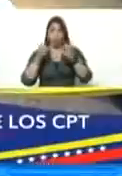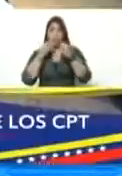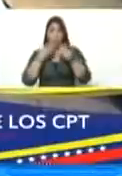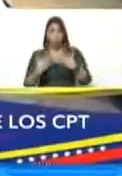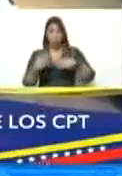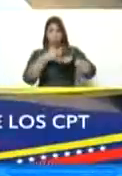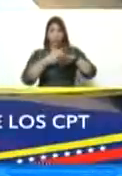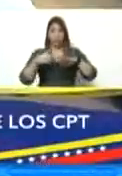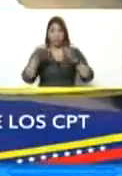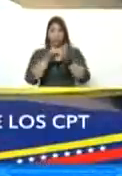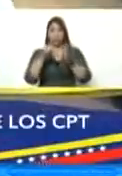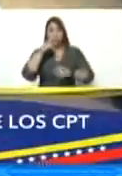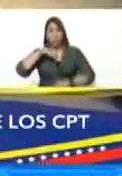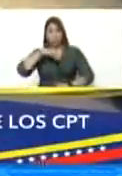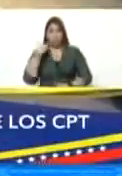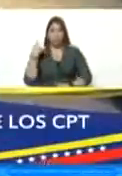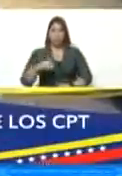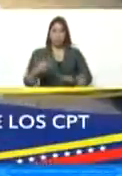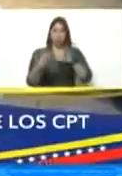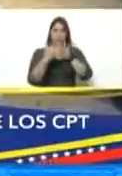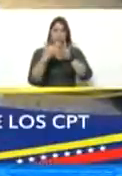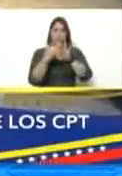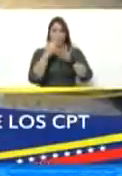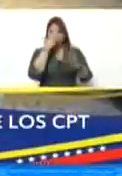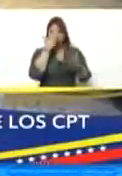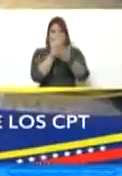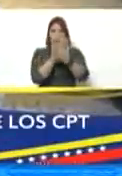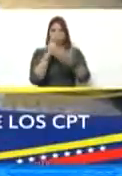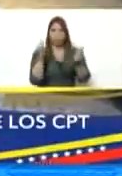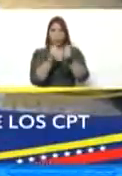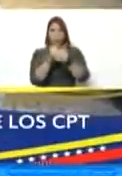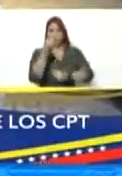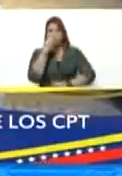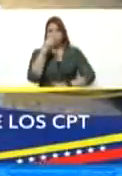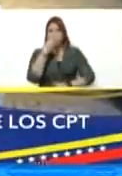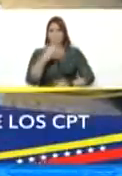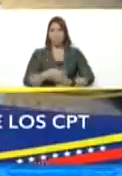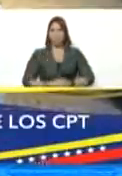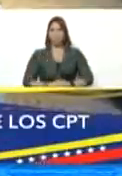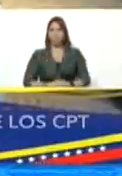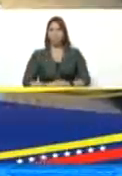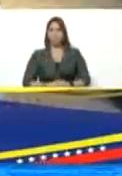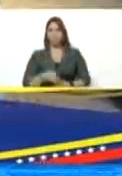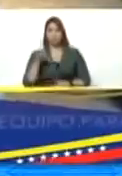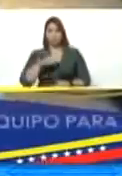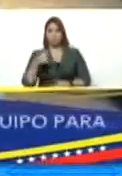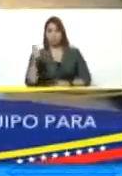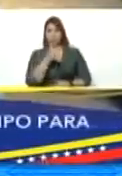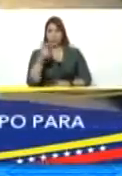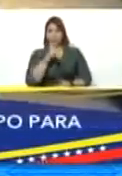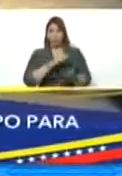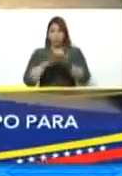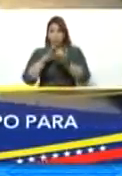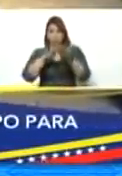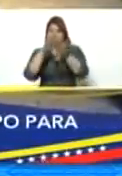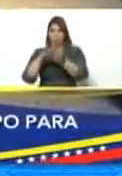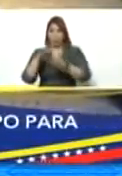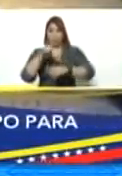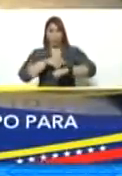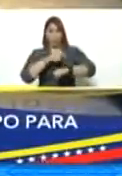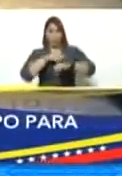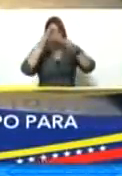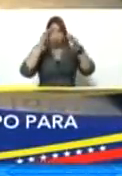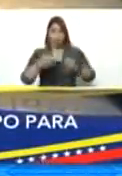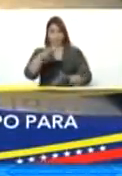gobierno, donde el pueblo va a tener conexión directa con el Palacio Presidencial y la búsqueda de soluciones en tiempo real de